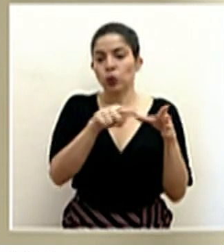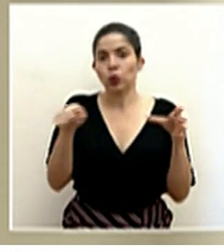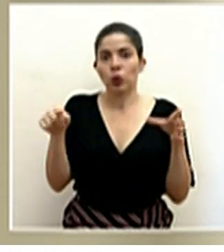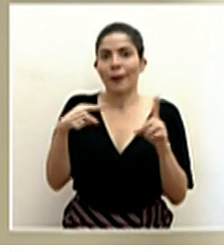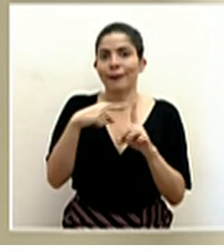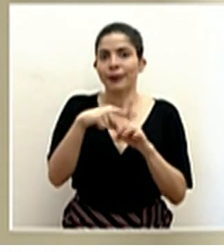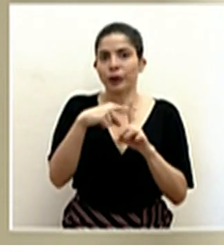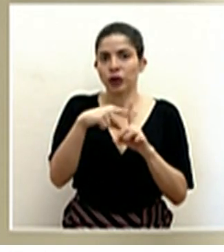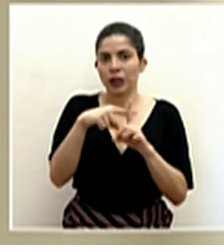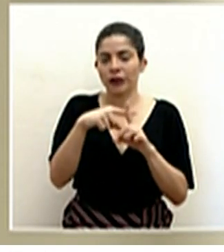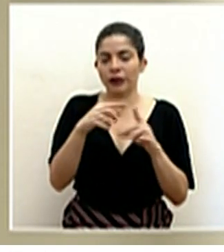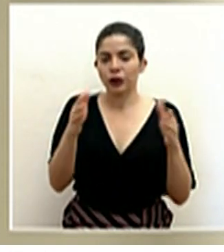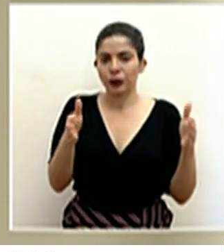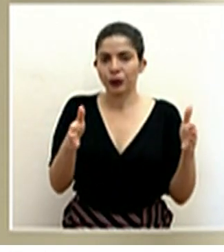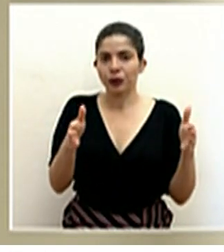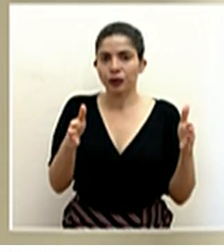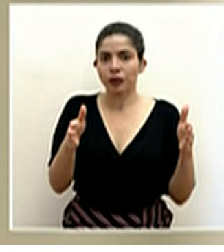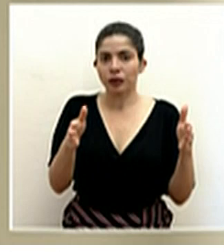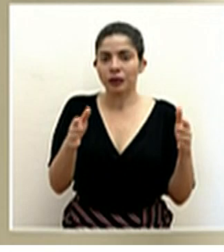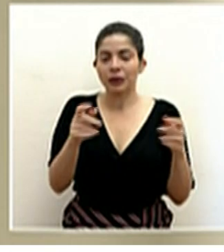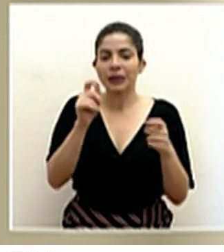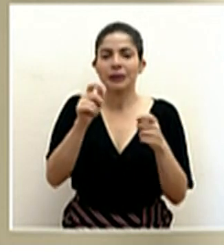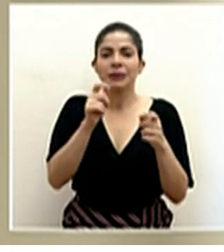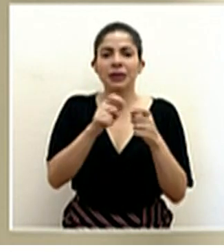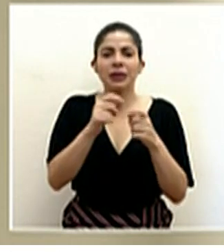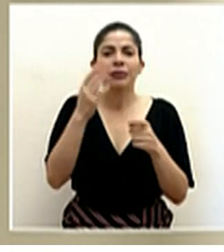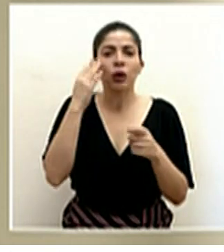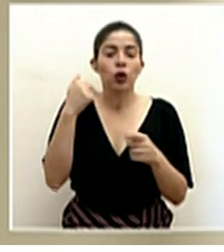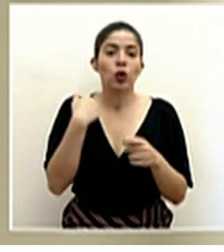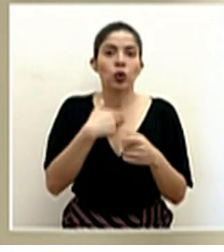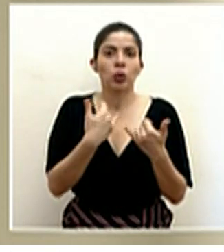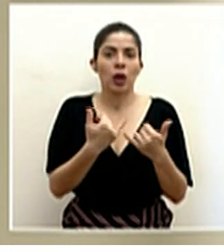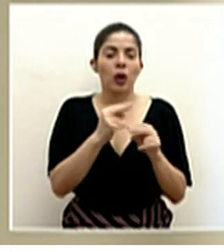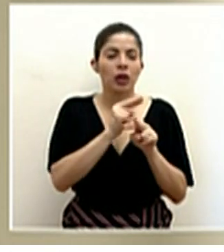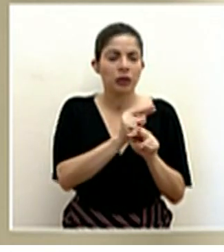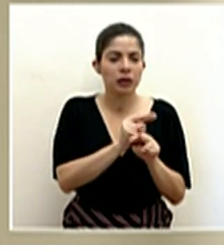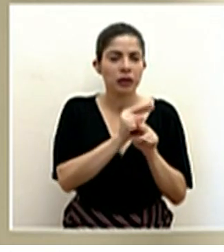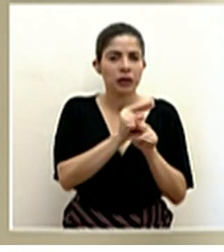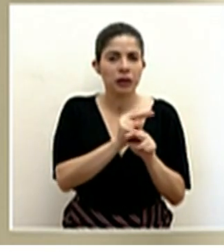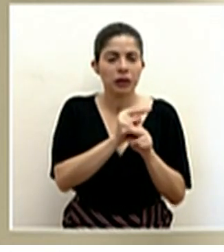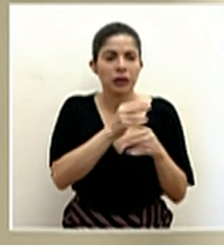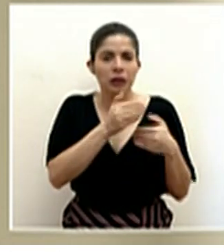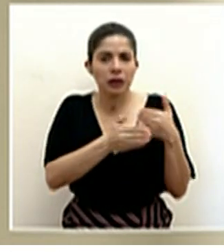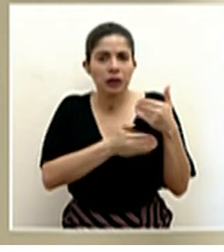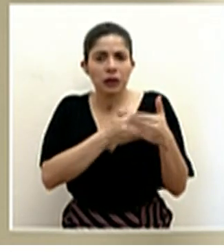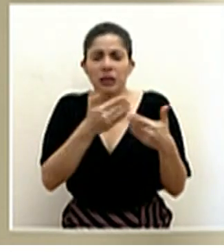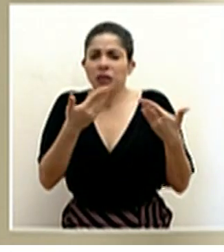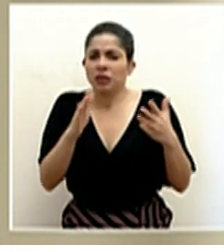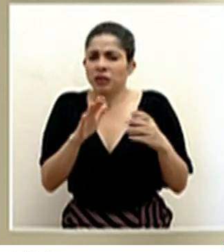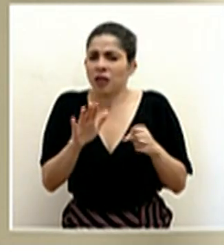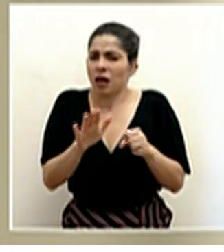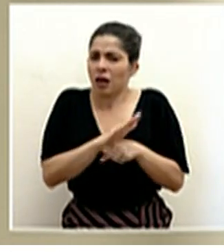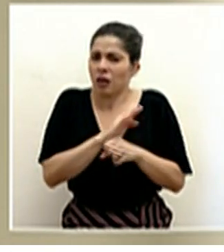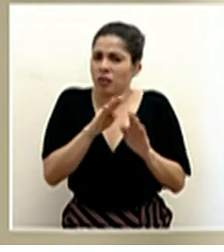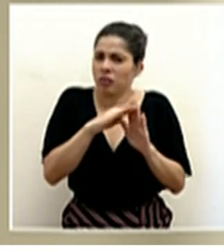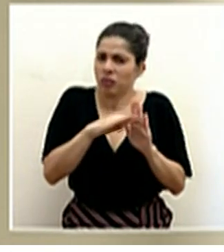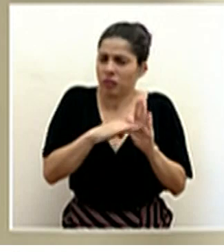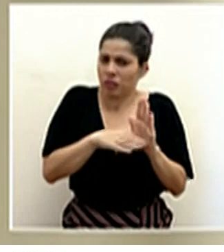resultado positivas. Y justamente pues estamos dándole seguimiento a la evolución. Se han tomado todas las medidas como ya lo